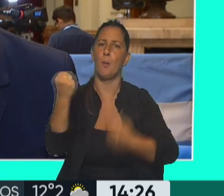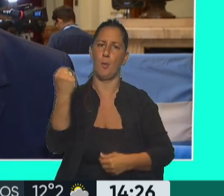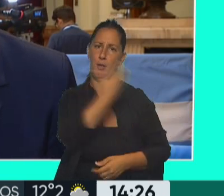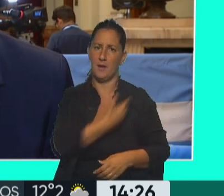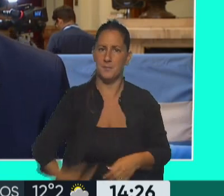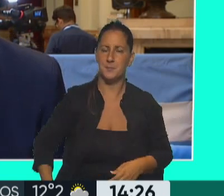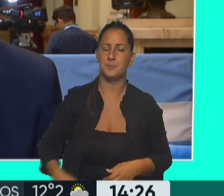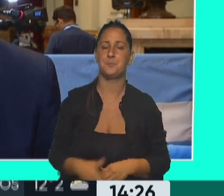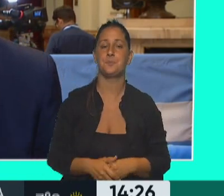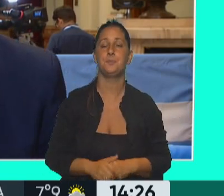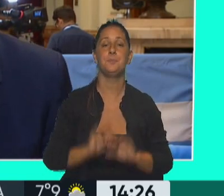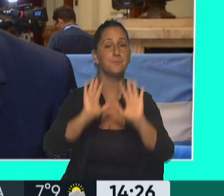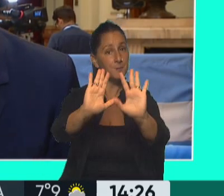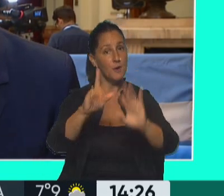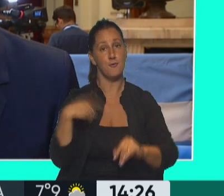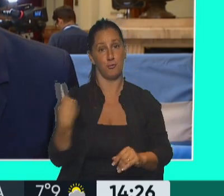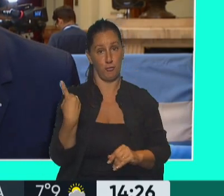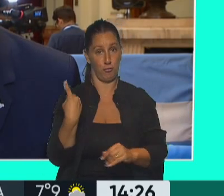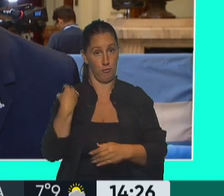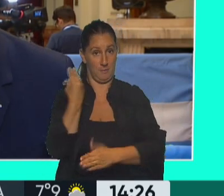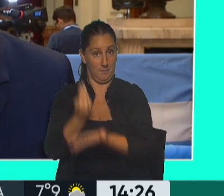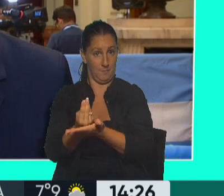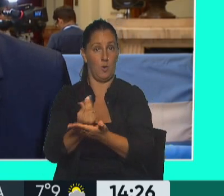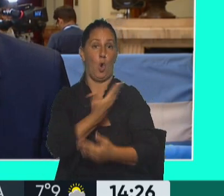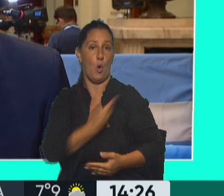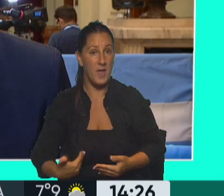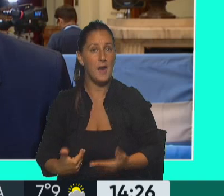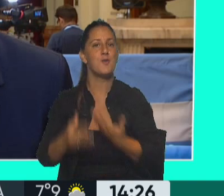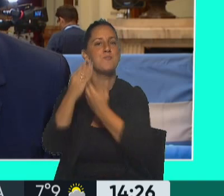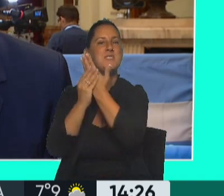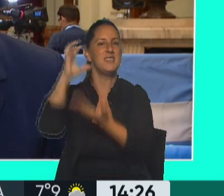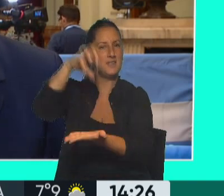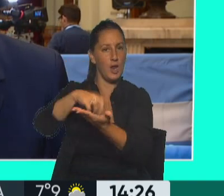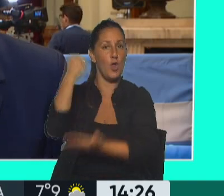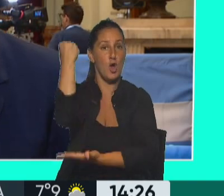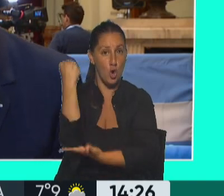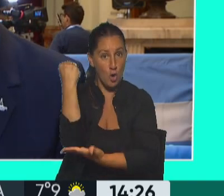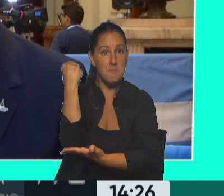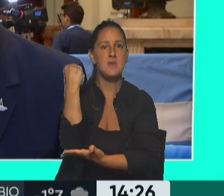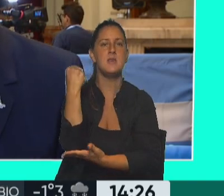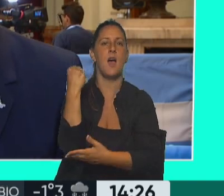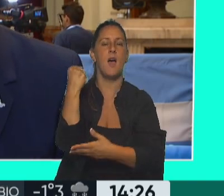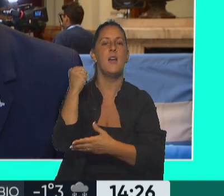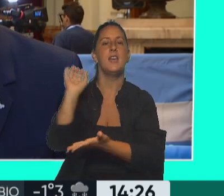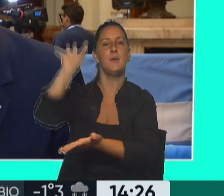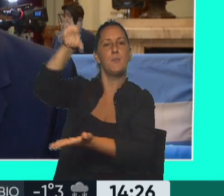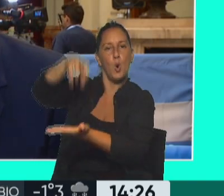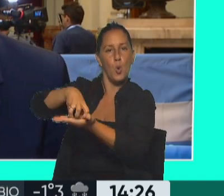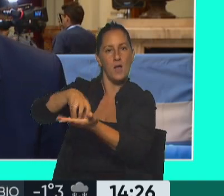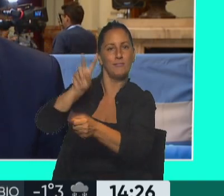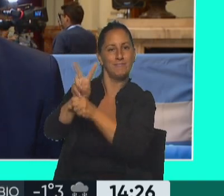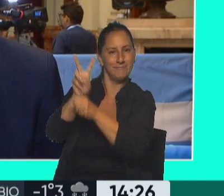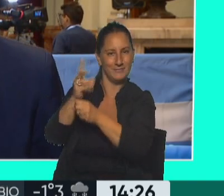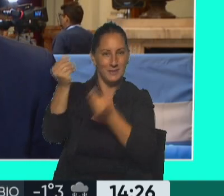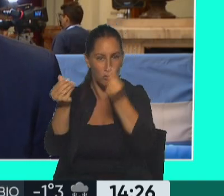que nosotros desde el Gobierno Nacional, desde el Ministerio de Economía y desde la Procuración del Tesoro se han interpuesto